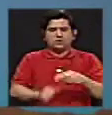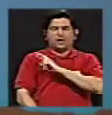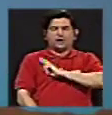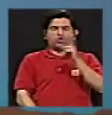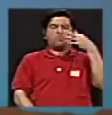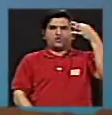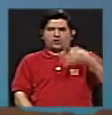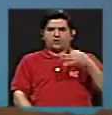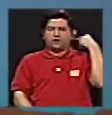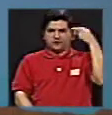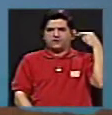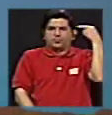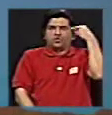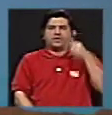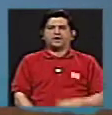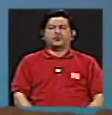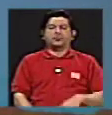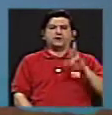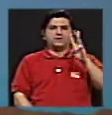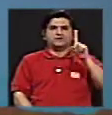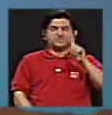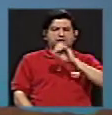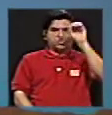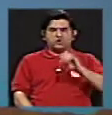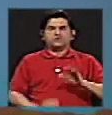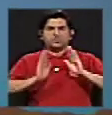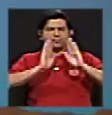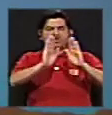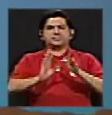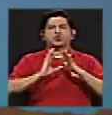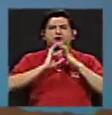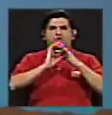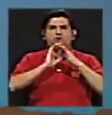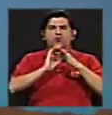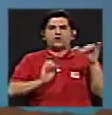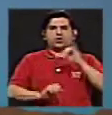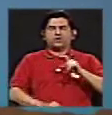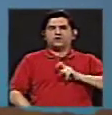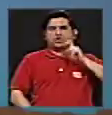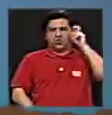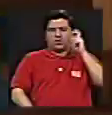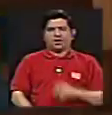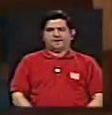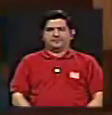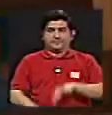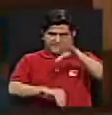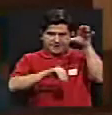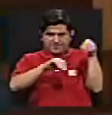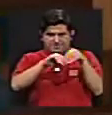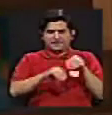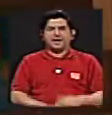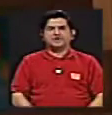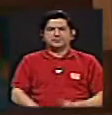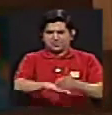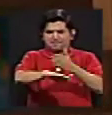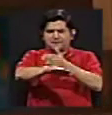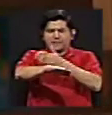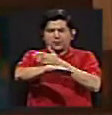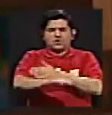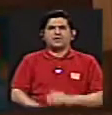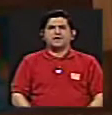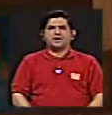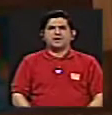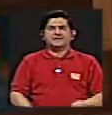religión oficial del Estado y el 61% rechaza las uniones del mismo sexo. Además, crece la tendencia